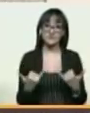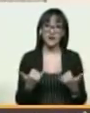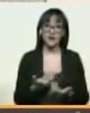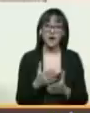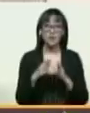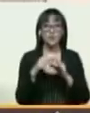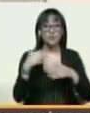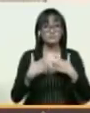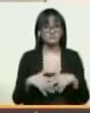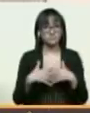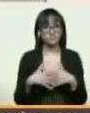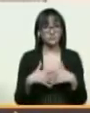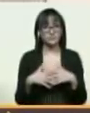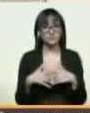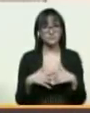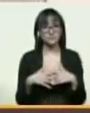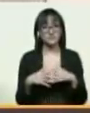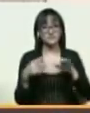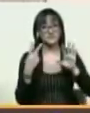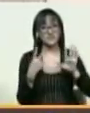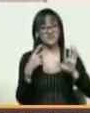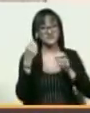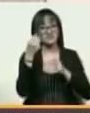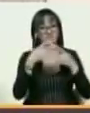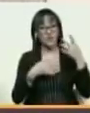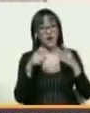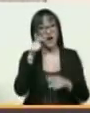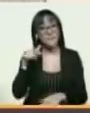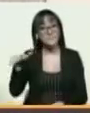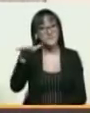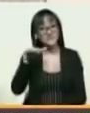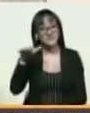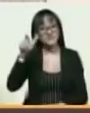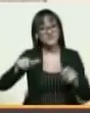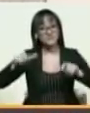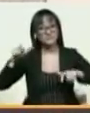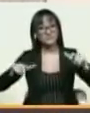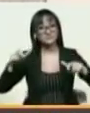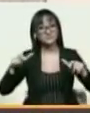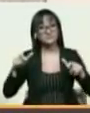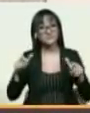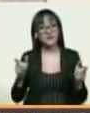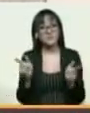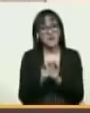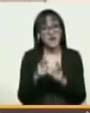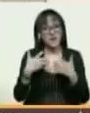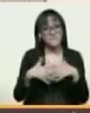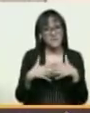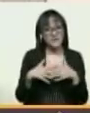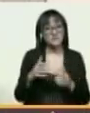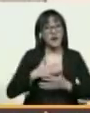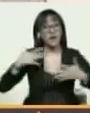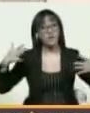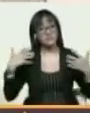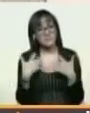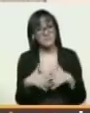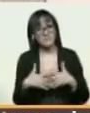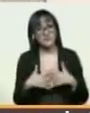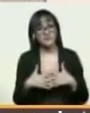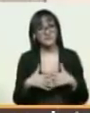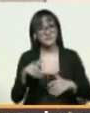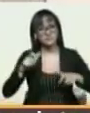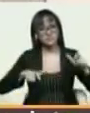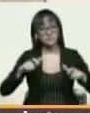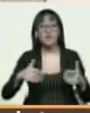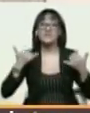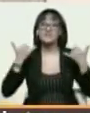los productores, sobre todo estos 7 rubros, campesinos, campesinas, pequeños productores, grandes productores, desde